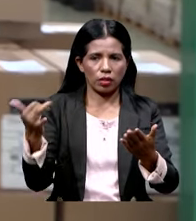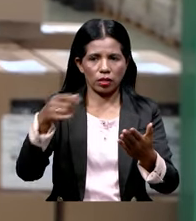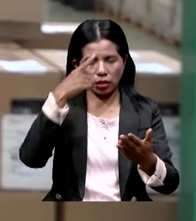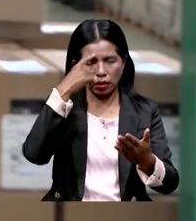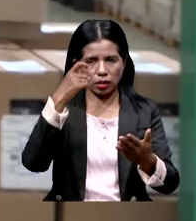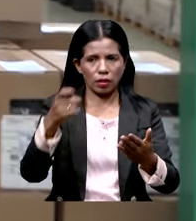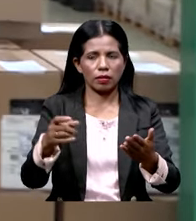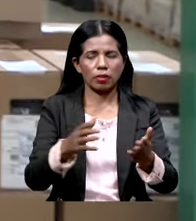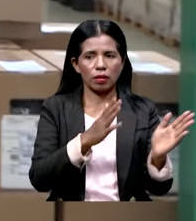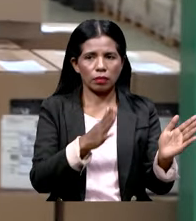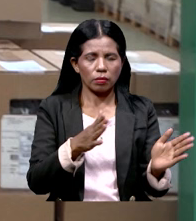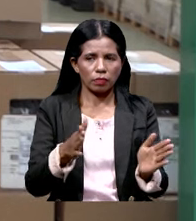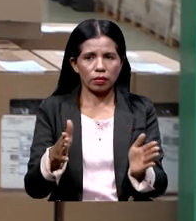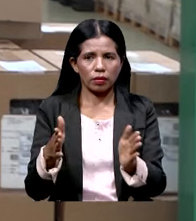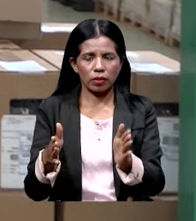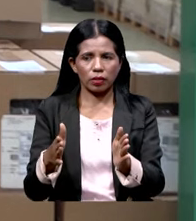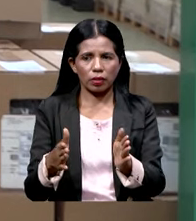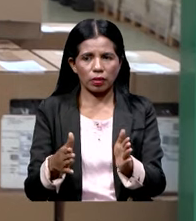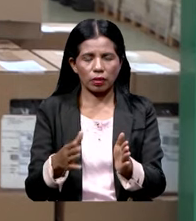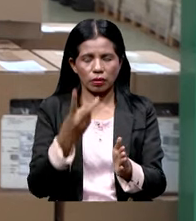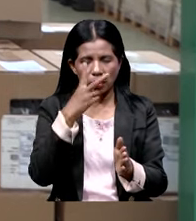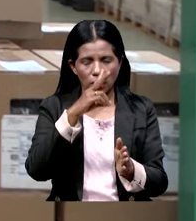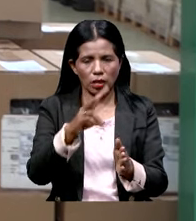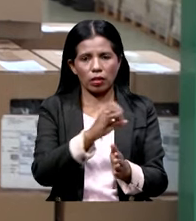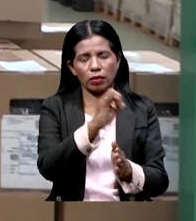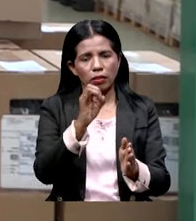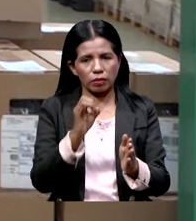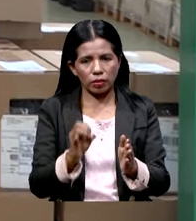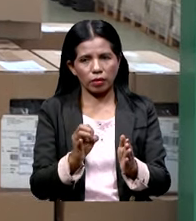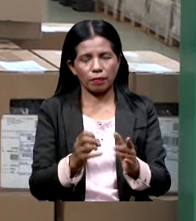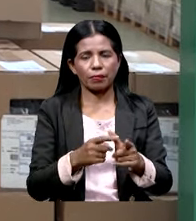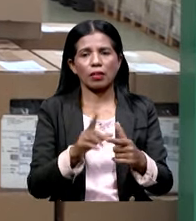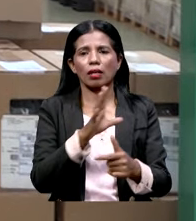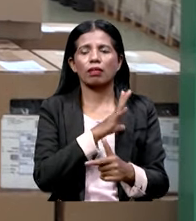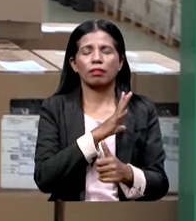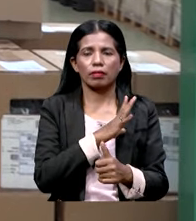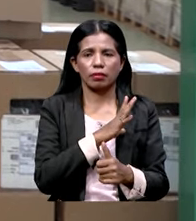se prosesu inspeksaun, nomos hein mos